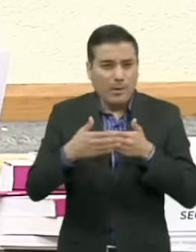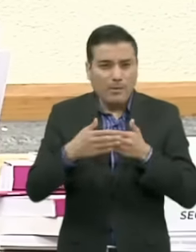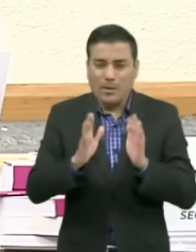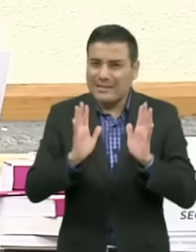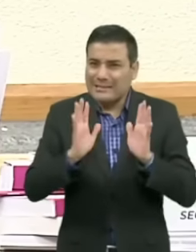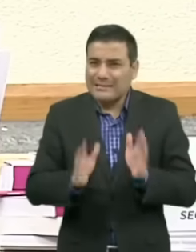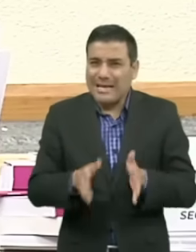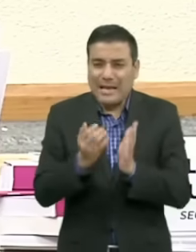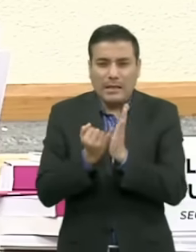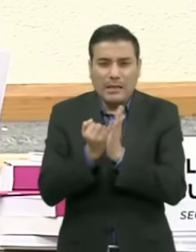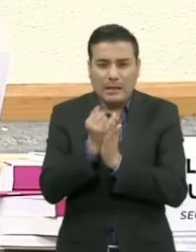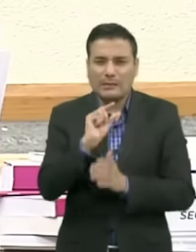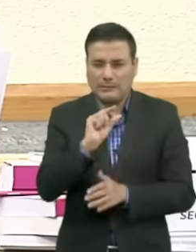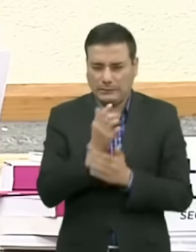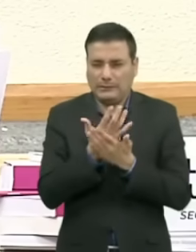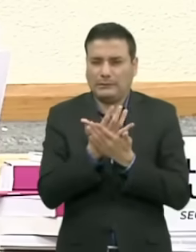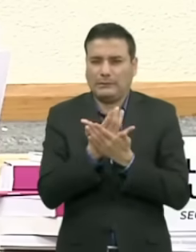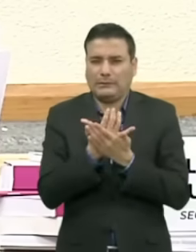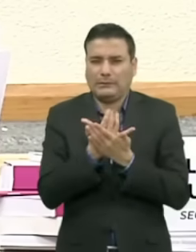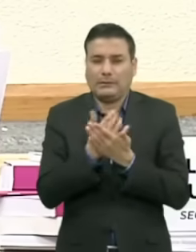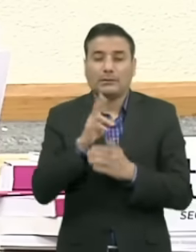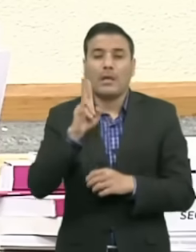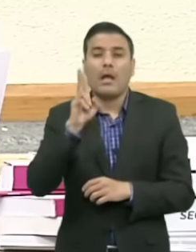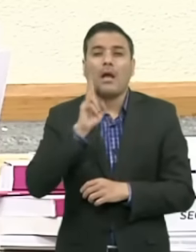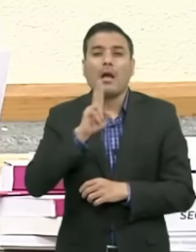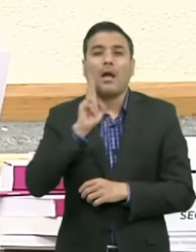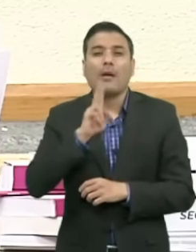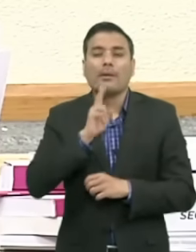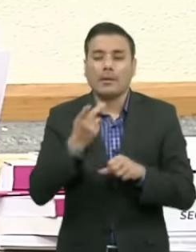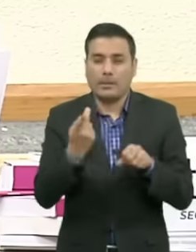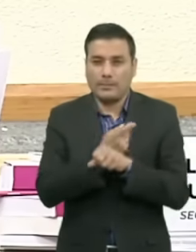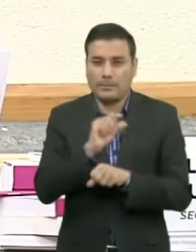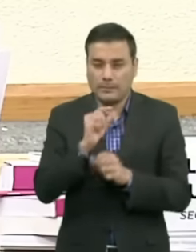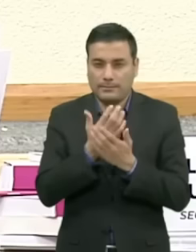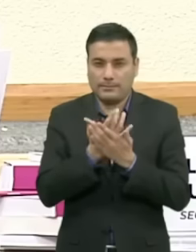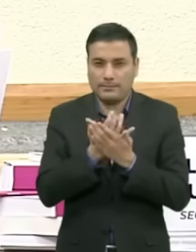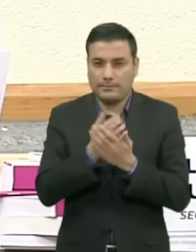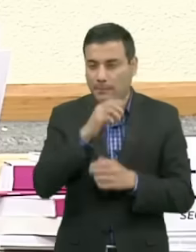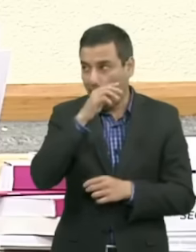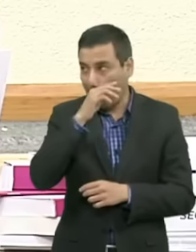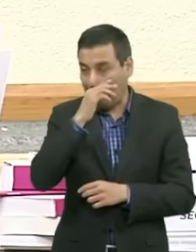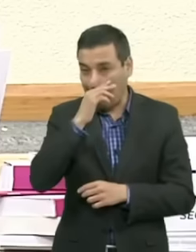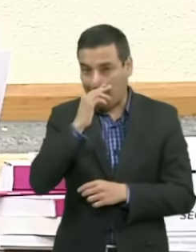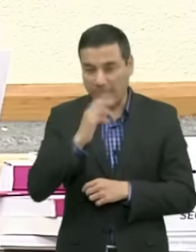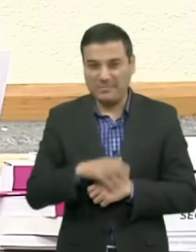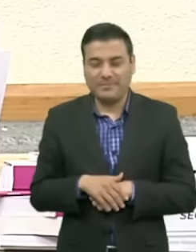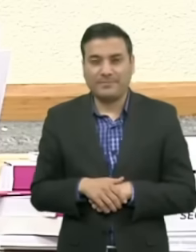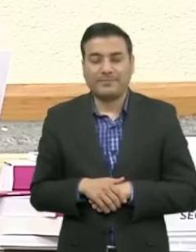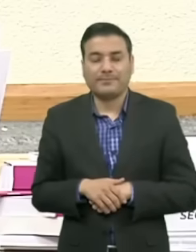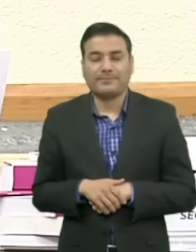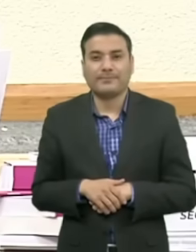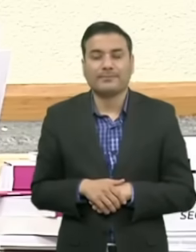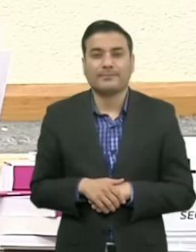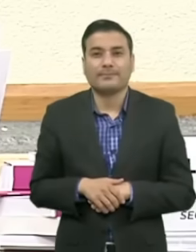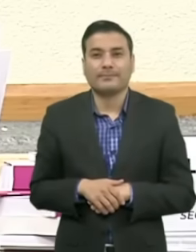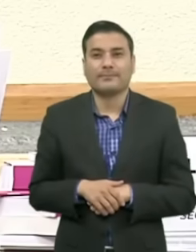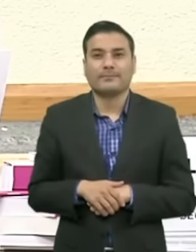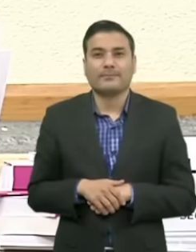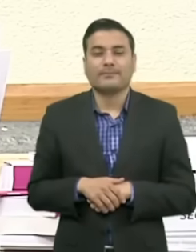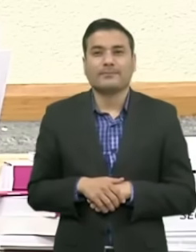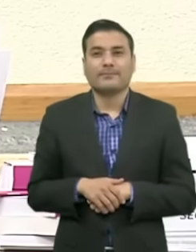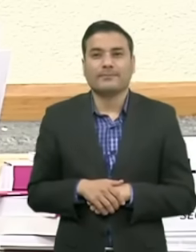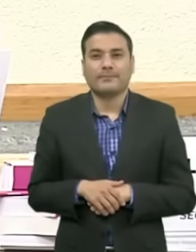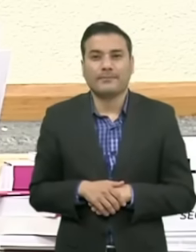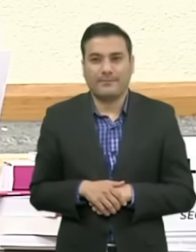por la Corte, que esperáramos a ver y que no generáramos para este instituto una